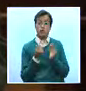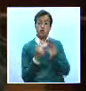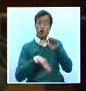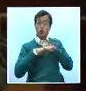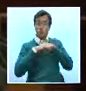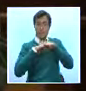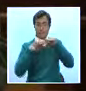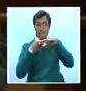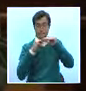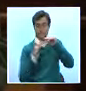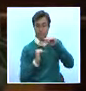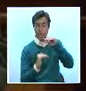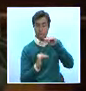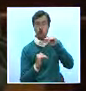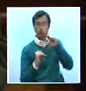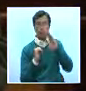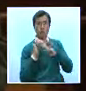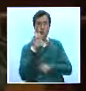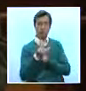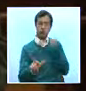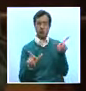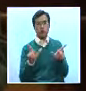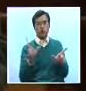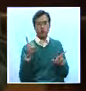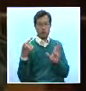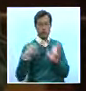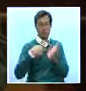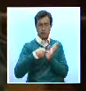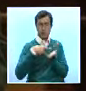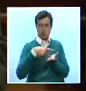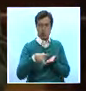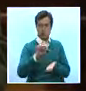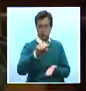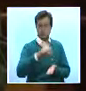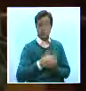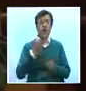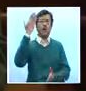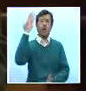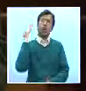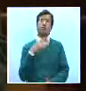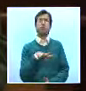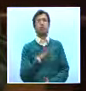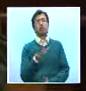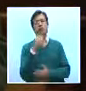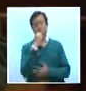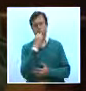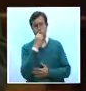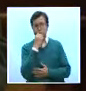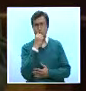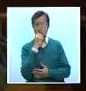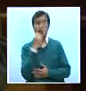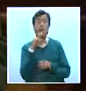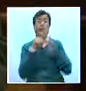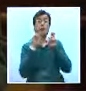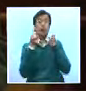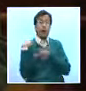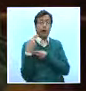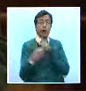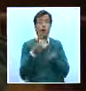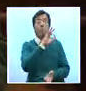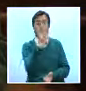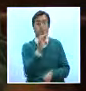que haya más gente que tribute. ¿Sí? ¿De cuánto hablábamos antes? Antes hablábamos de un porcentaje sobre el valor de la herencia. Ahora viene una